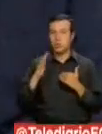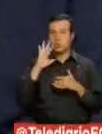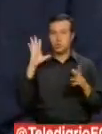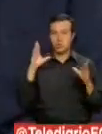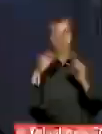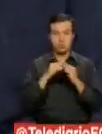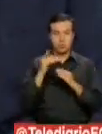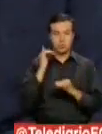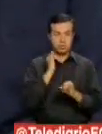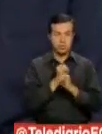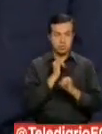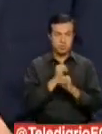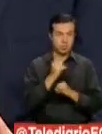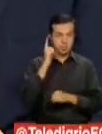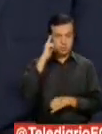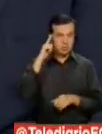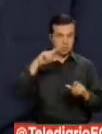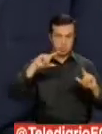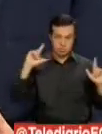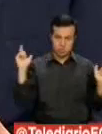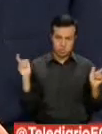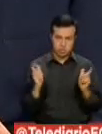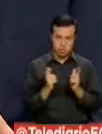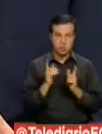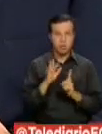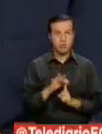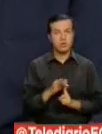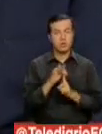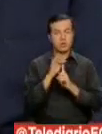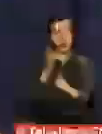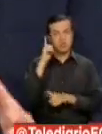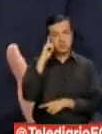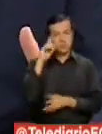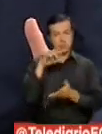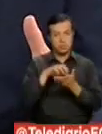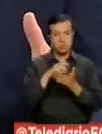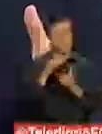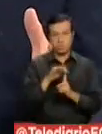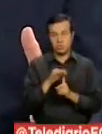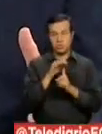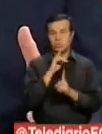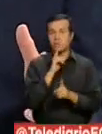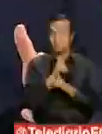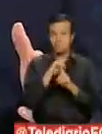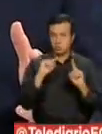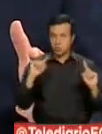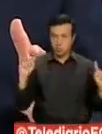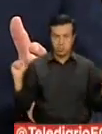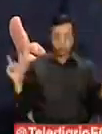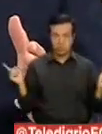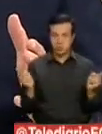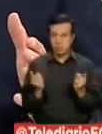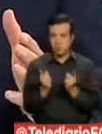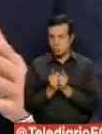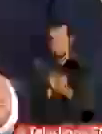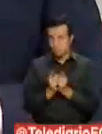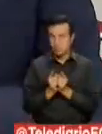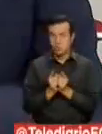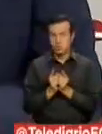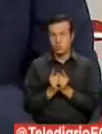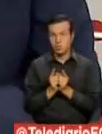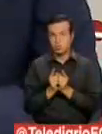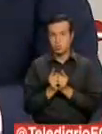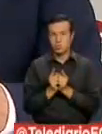del tamaño del Estado, que se plantea como una prioridad del gobierno. Claro, claro. Reduciendo